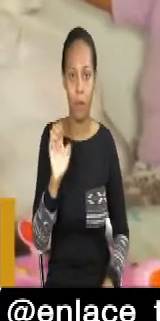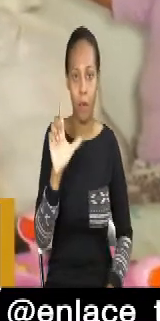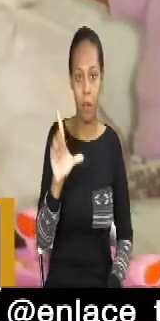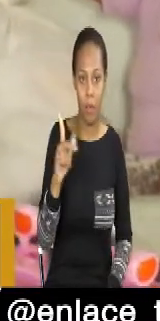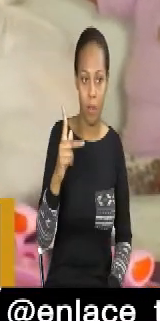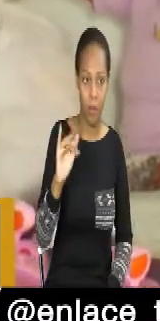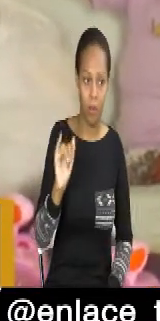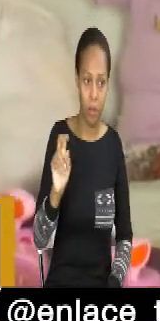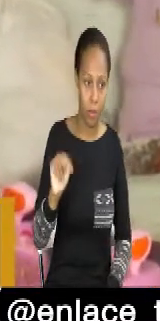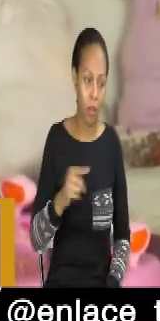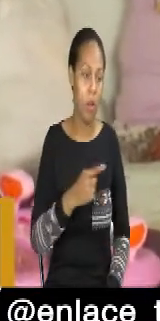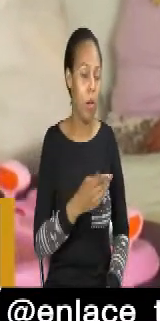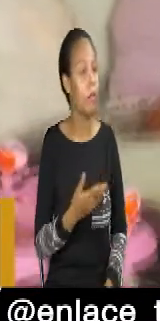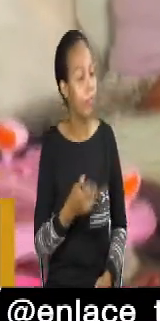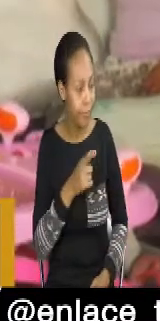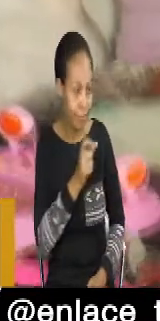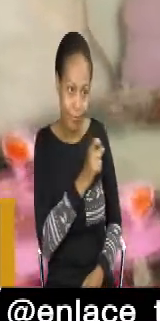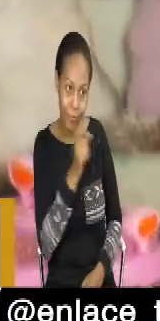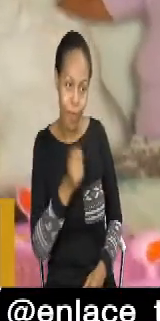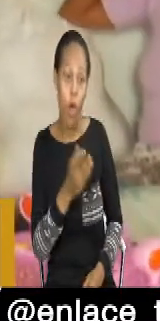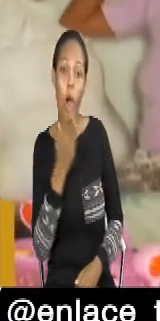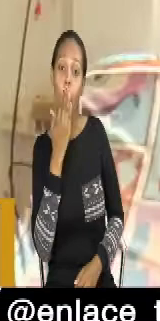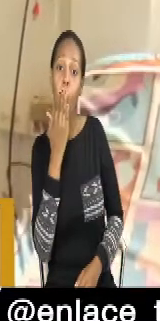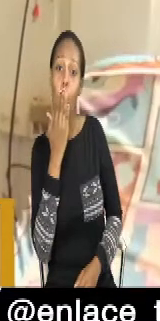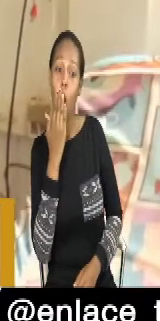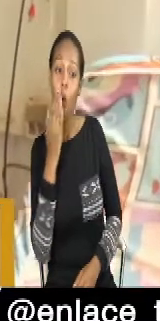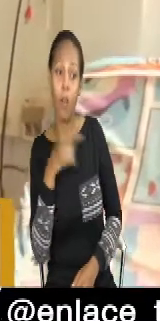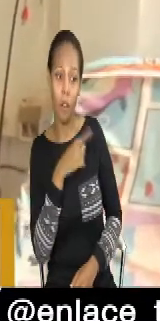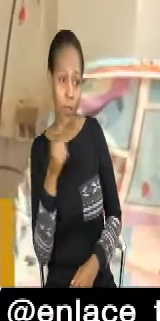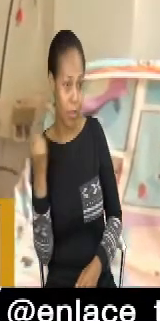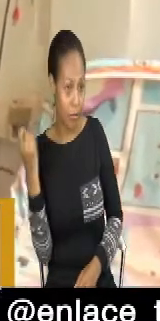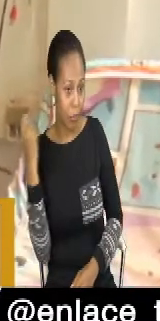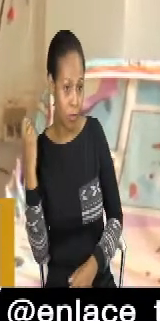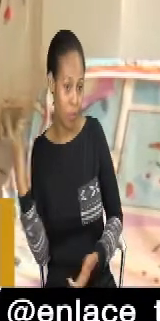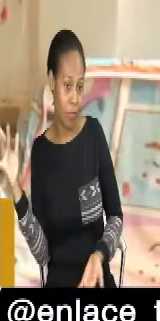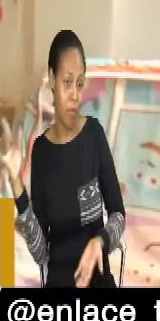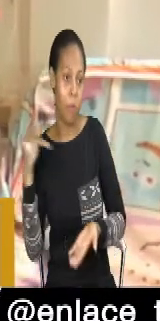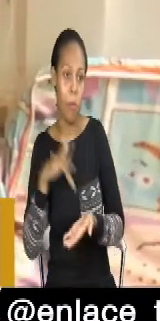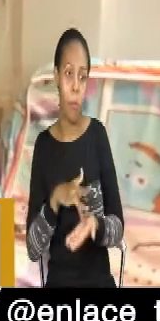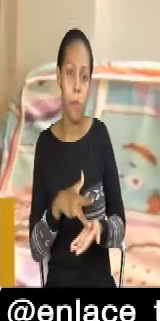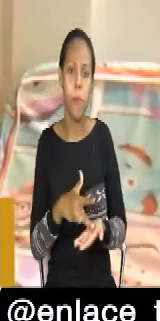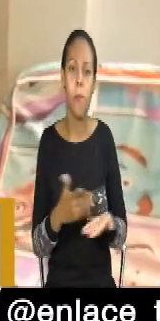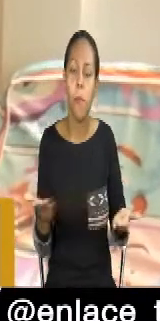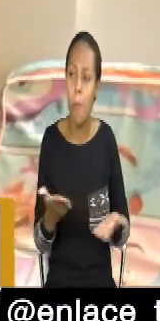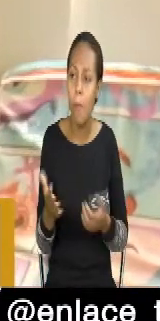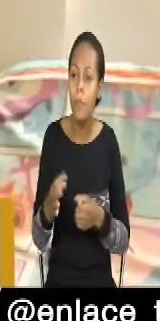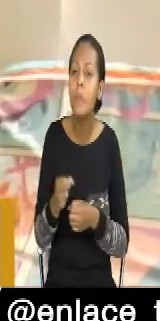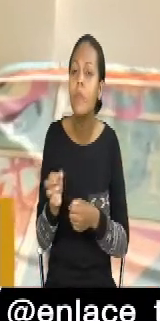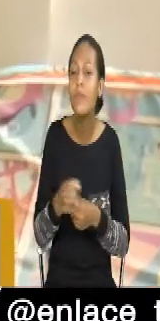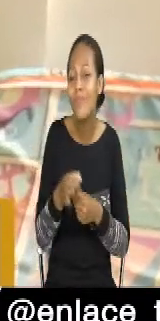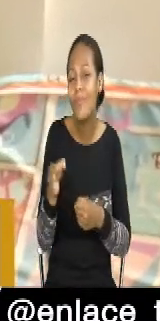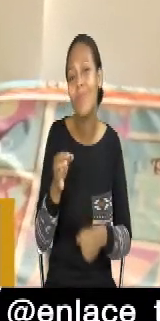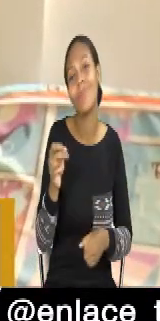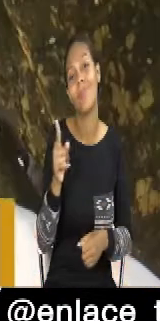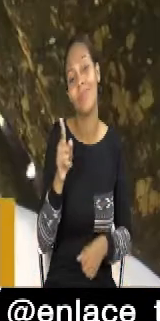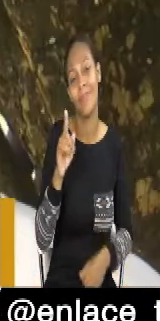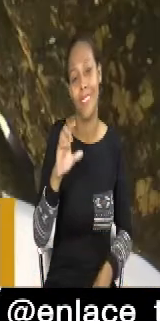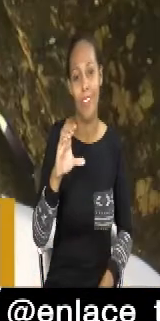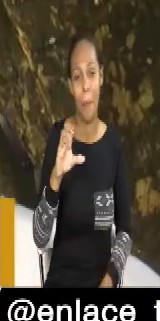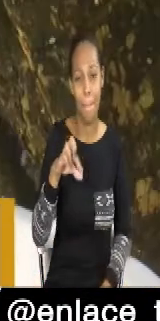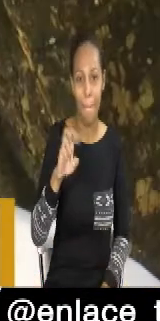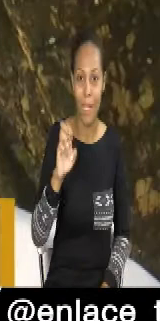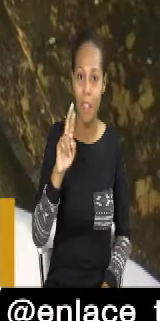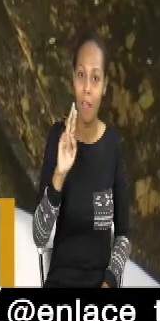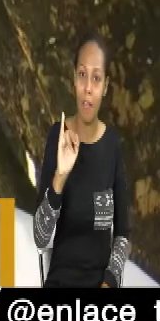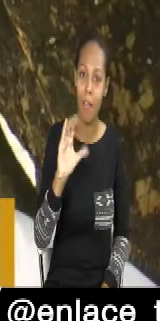a indígenas que habían llegado a Barranca Bermeja durante el pasado puente festivo de la serranía del Perijá en el departamento del Cesar. Entonces, a raíz de esto, pues también